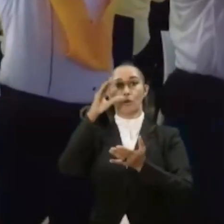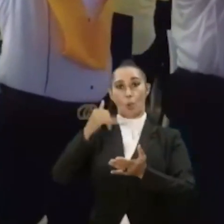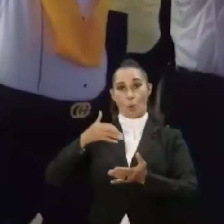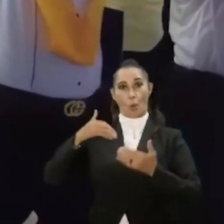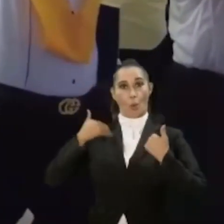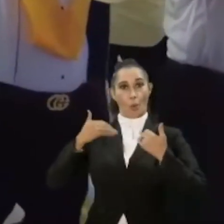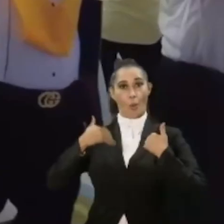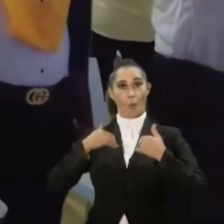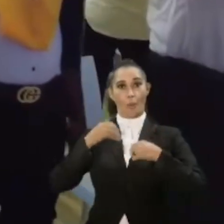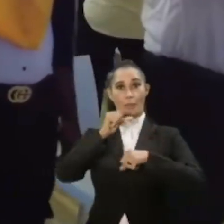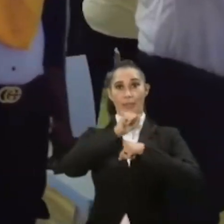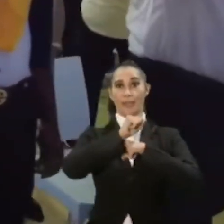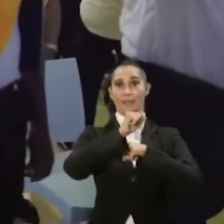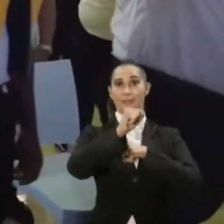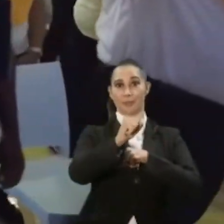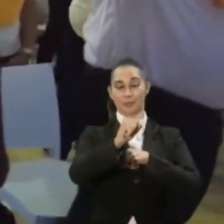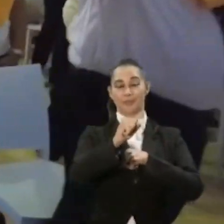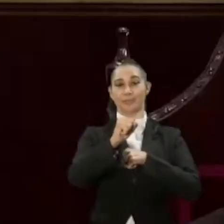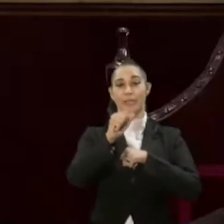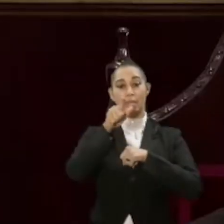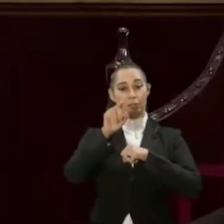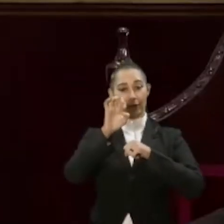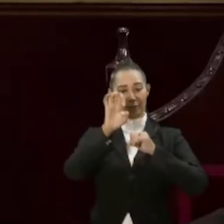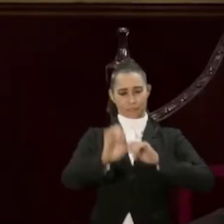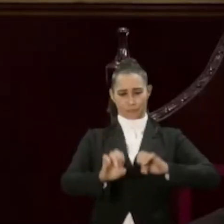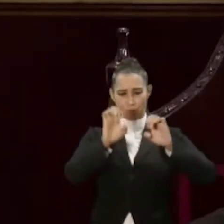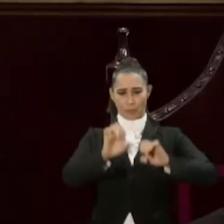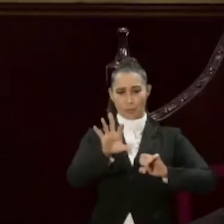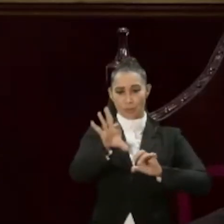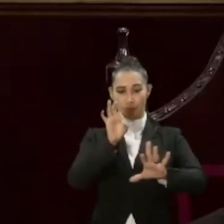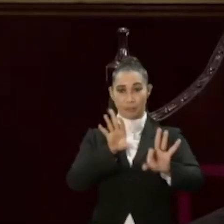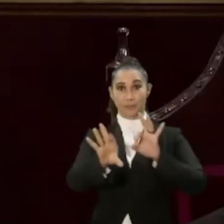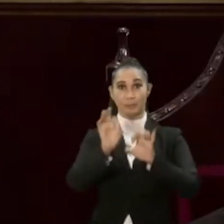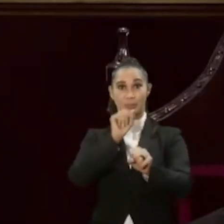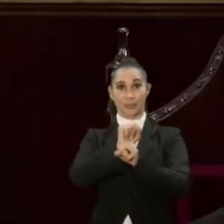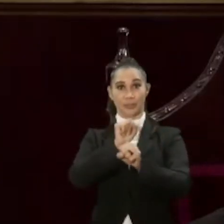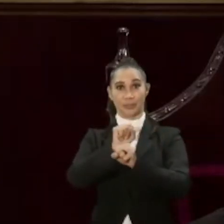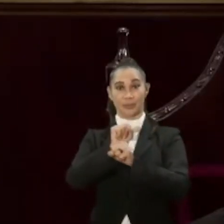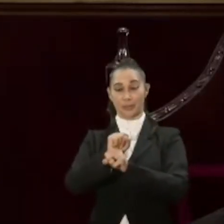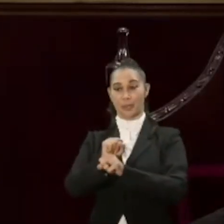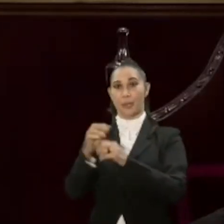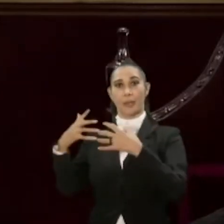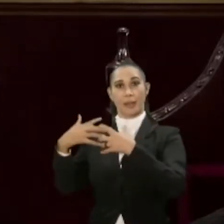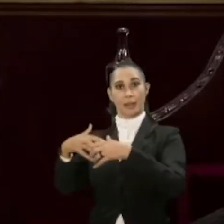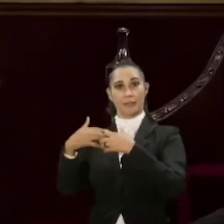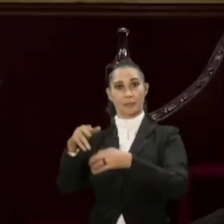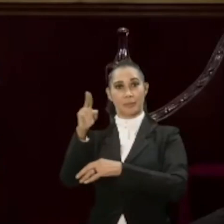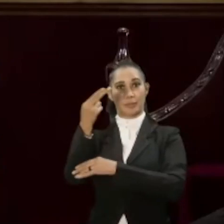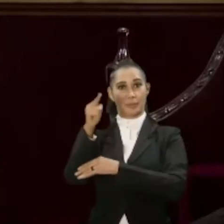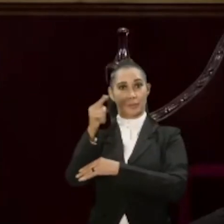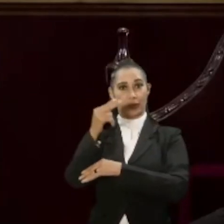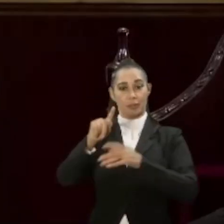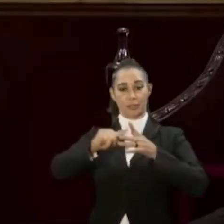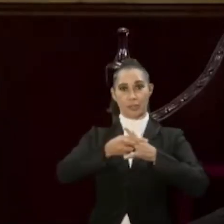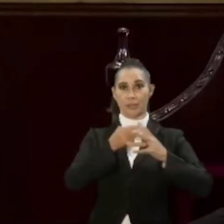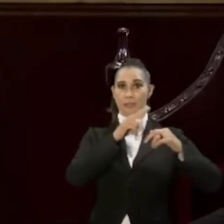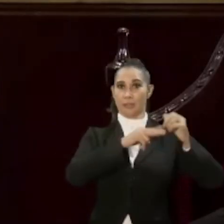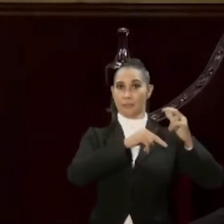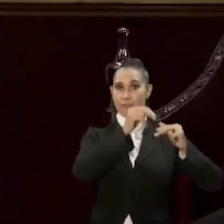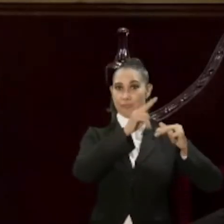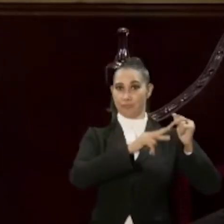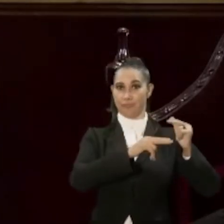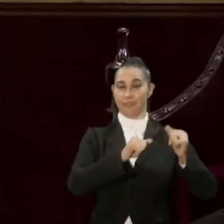de la mitad está siendo ya evaluados para contratos de trabajo para las empresas hoteleras que están en construcción o desarrollando los